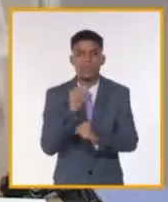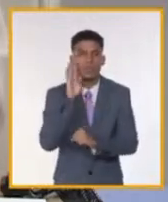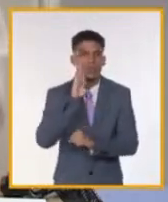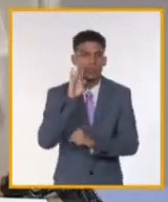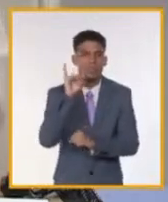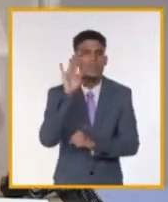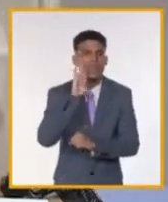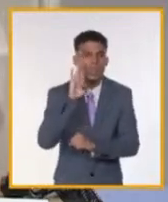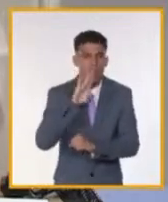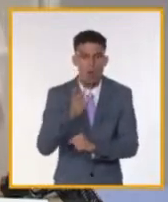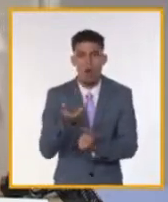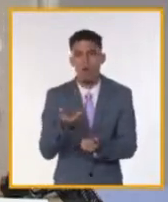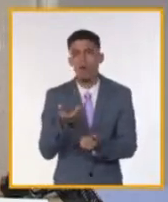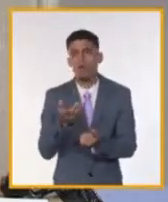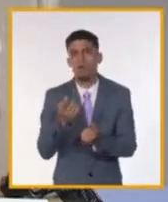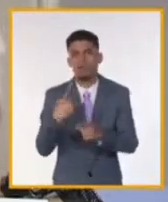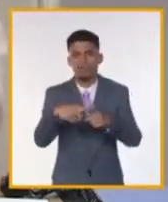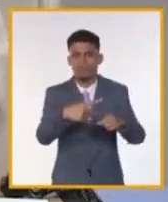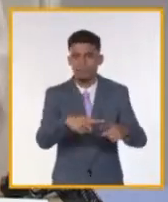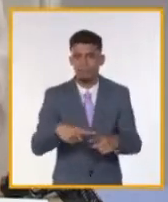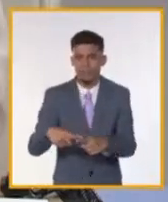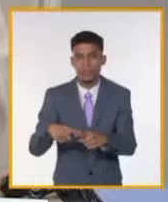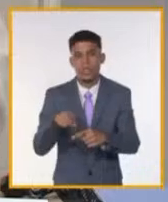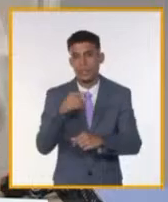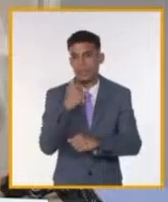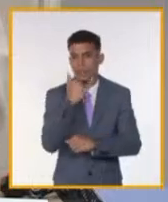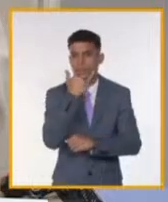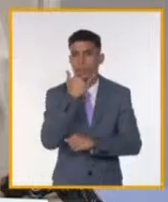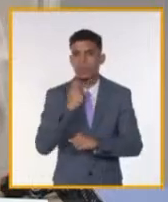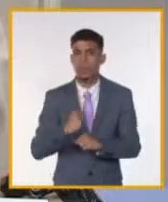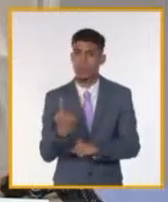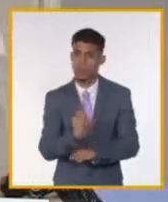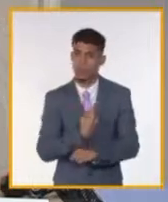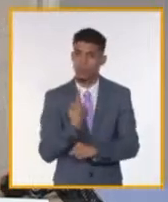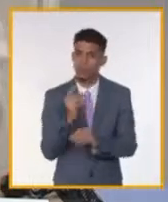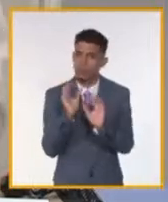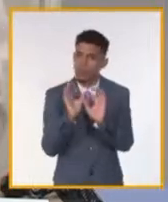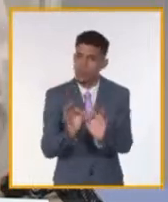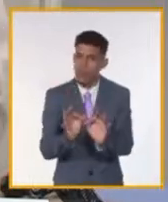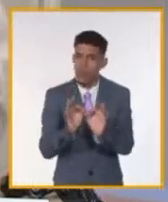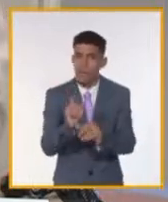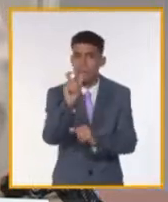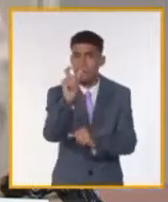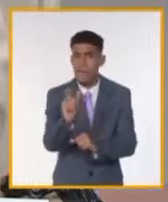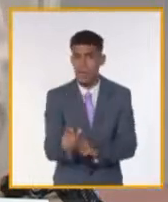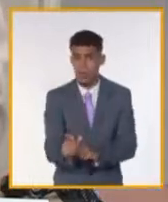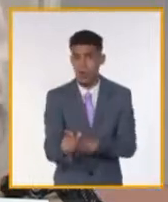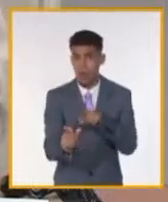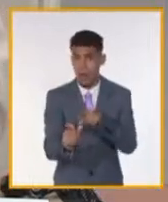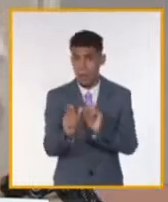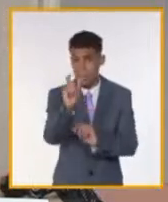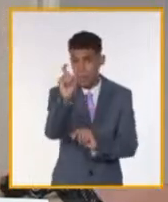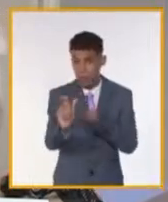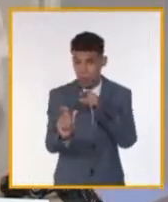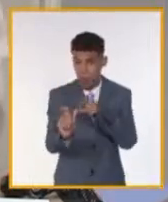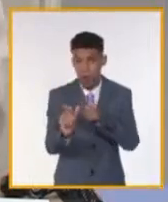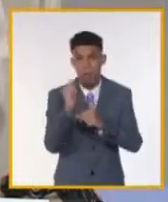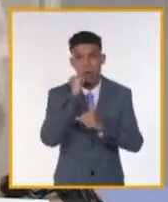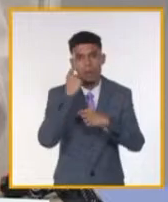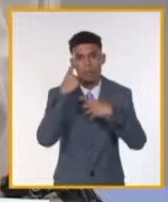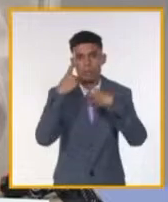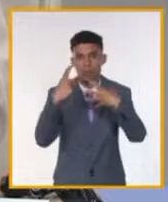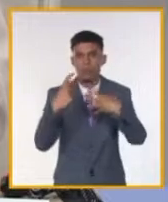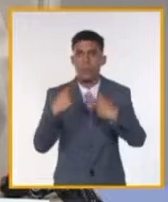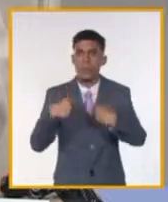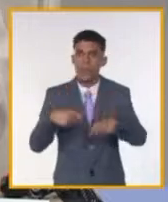con ellos la pena a muchas familias. Por eso es que nosotros, siempre poniendo a la persona en el centro del problema, tratamos de combatir